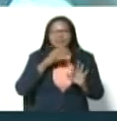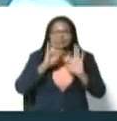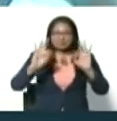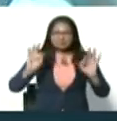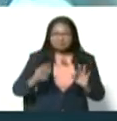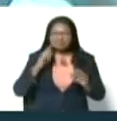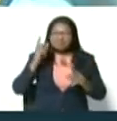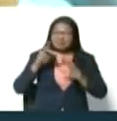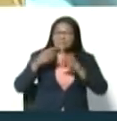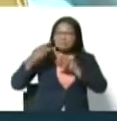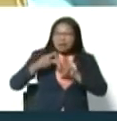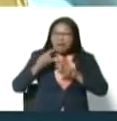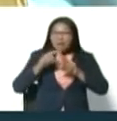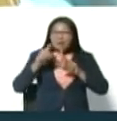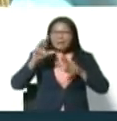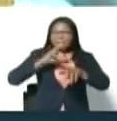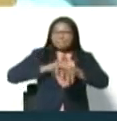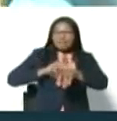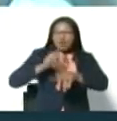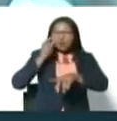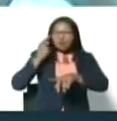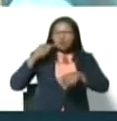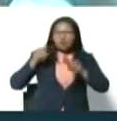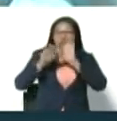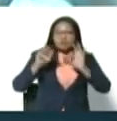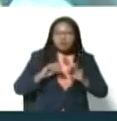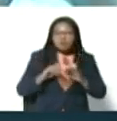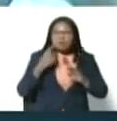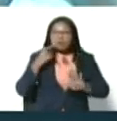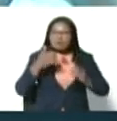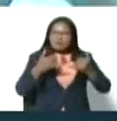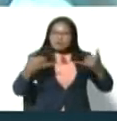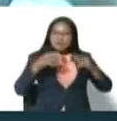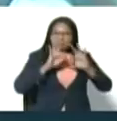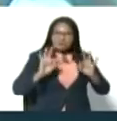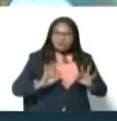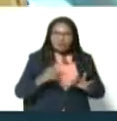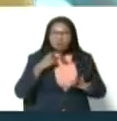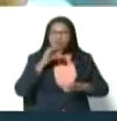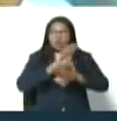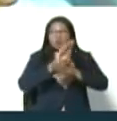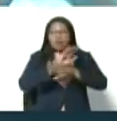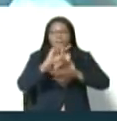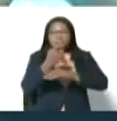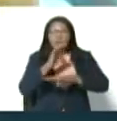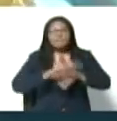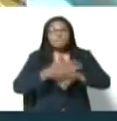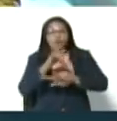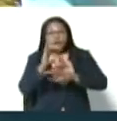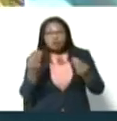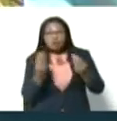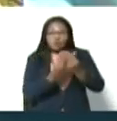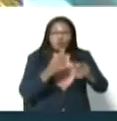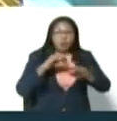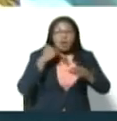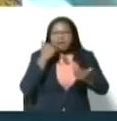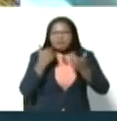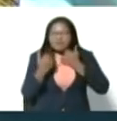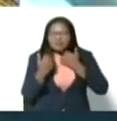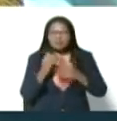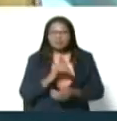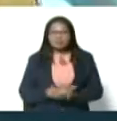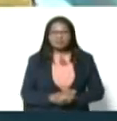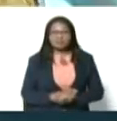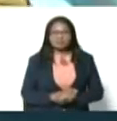palabras de estas médicas y estos médicos que están en la primera línea. Era lo primero que había que proteger porque ellos están con los enfermos,